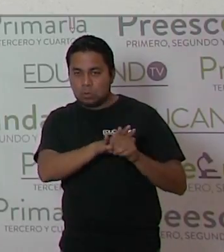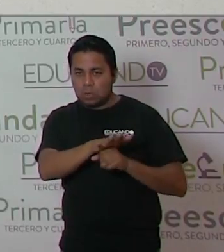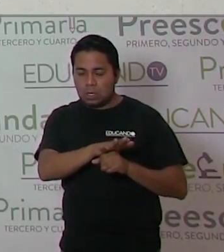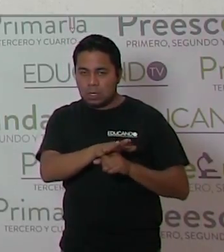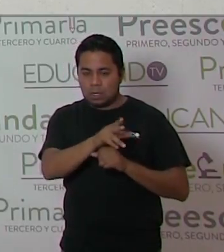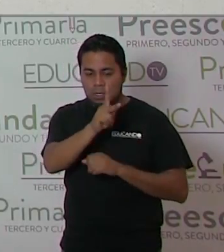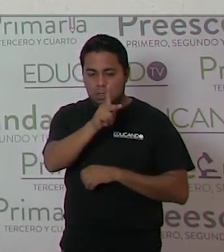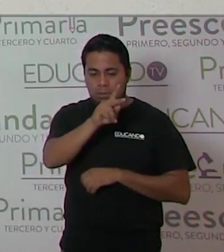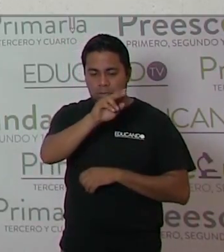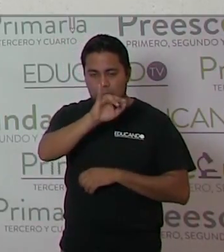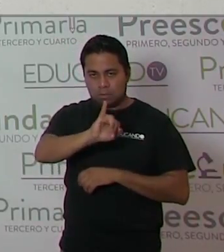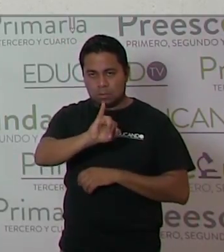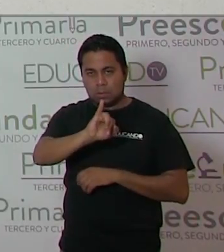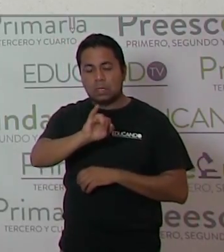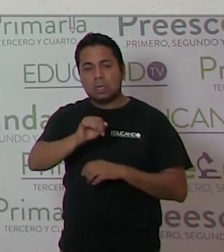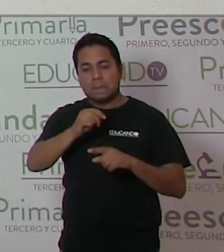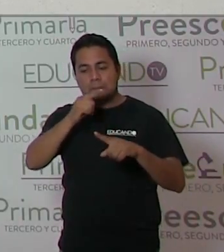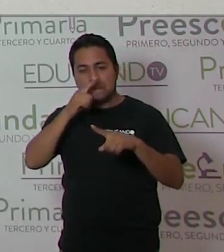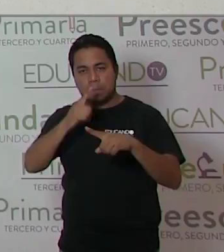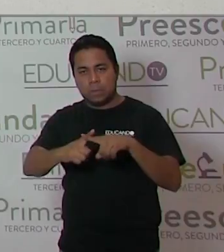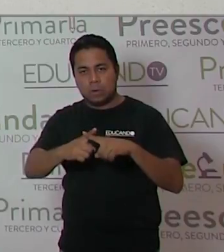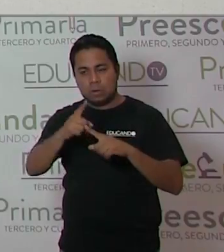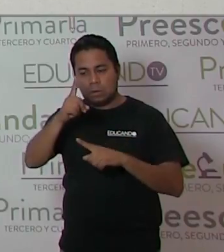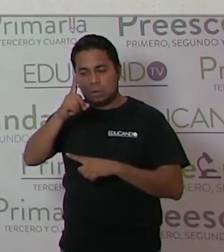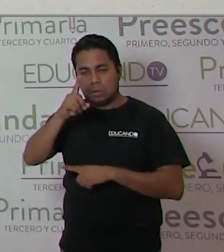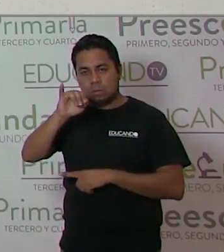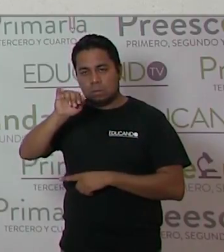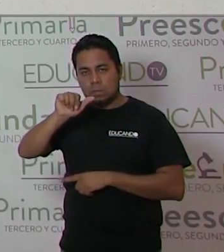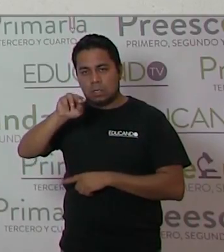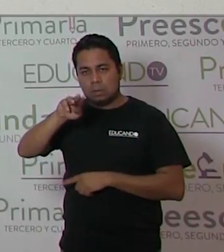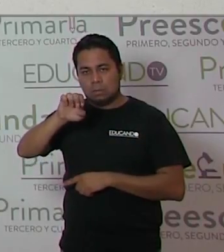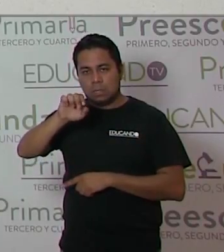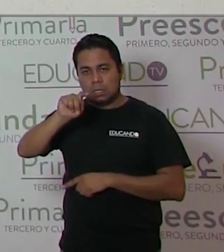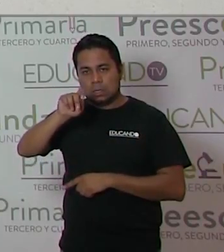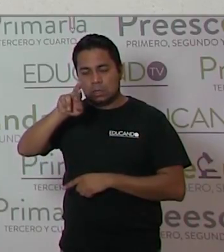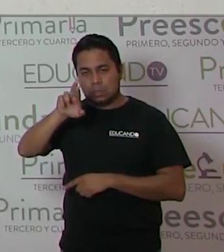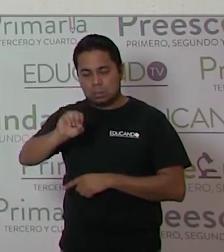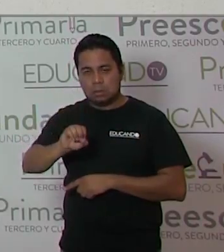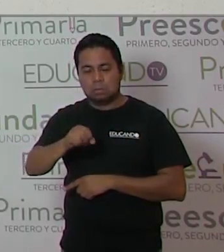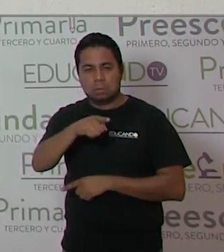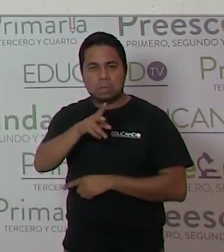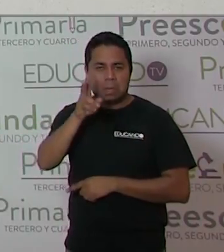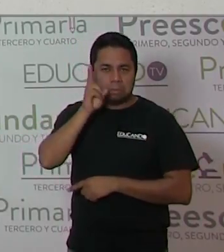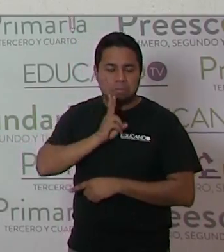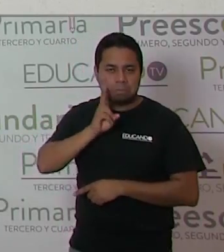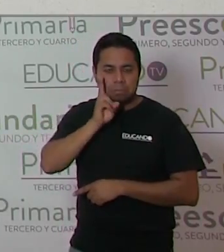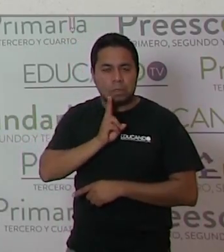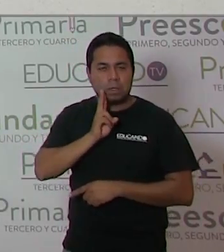por diámetro. Vamos a encontrar la